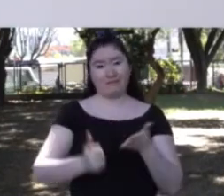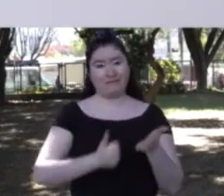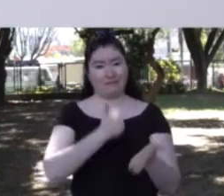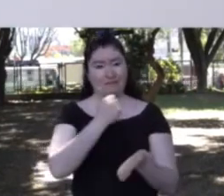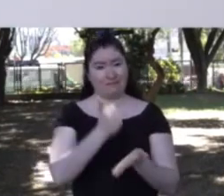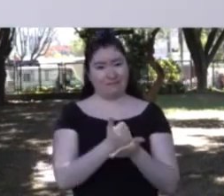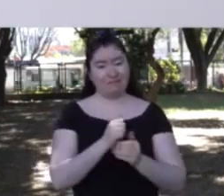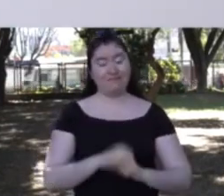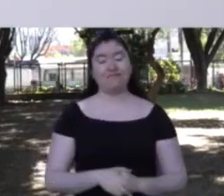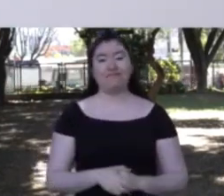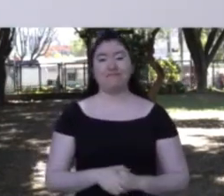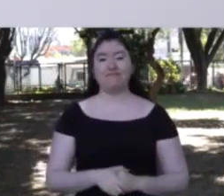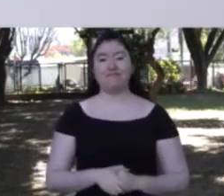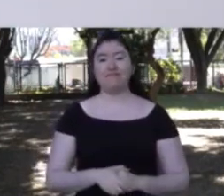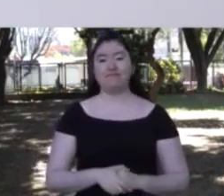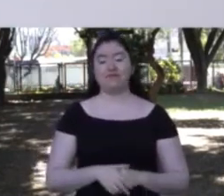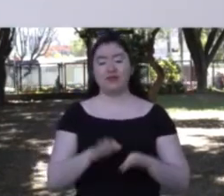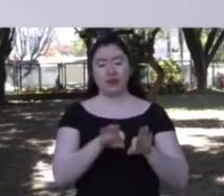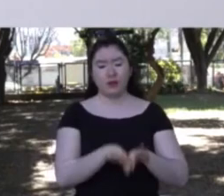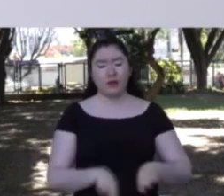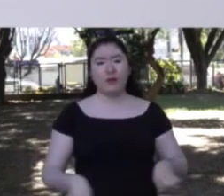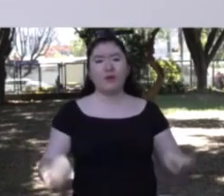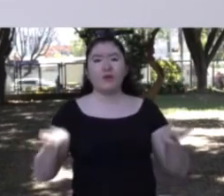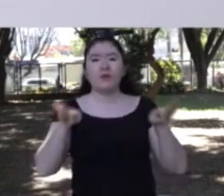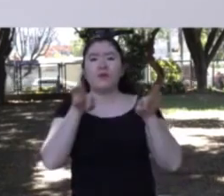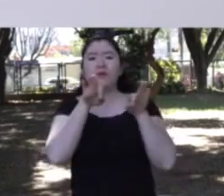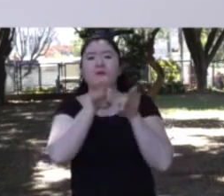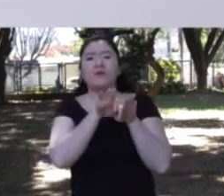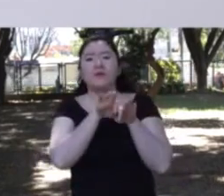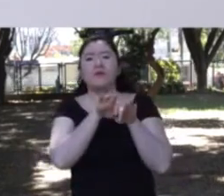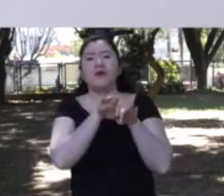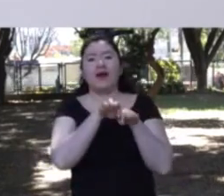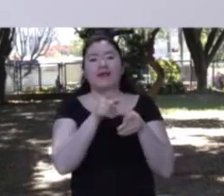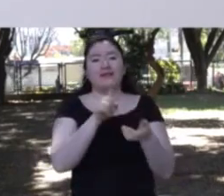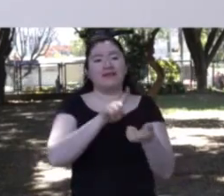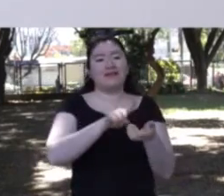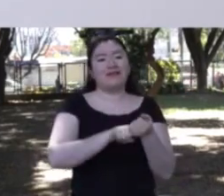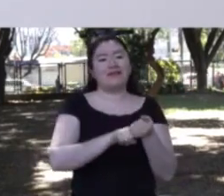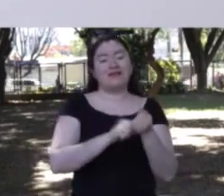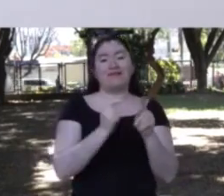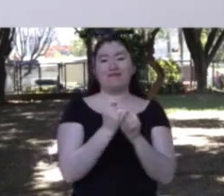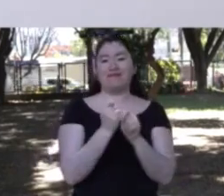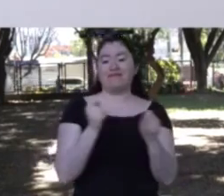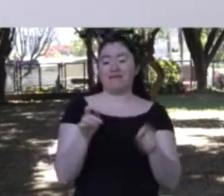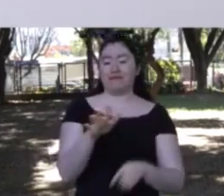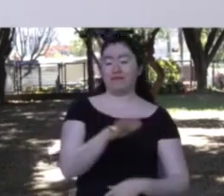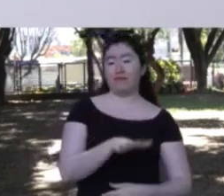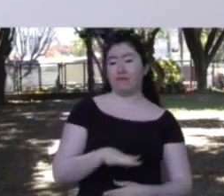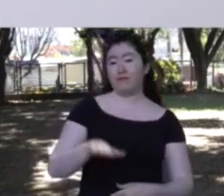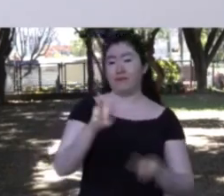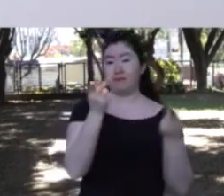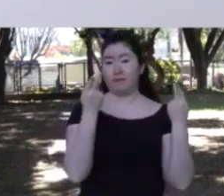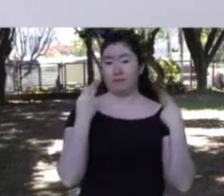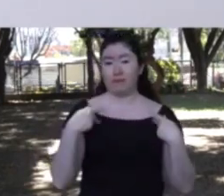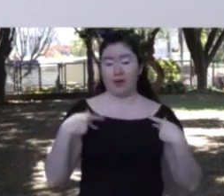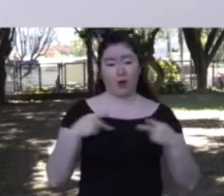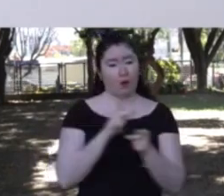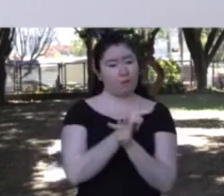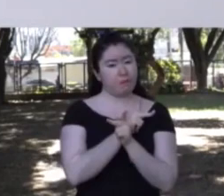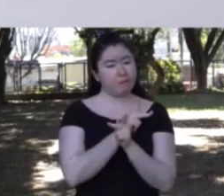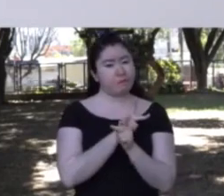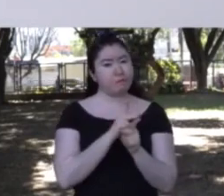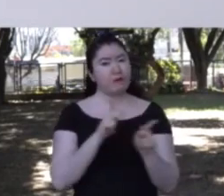La columna vertebral del sistema de transporte público, de transporte